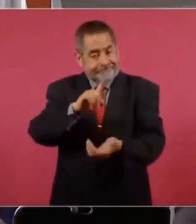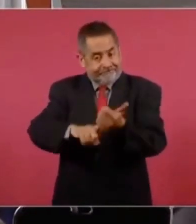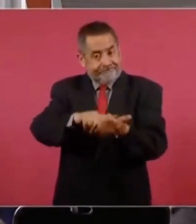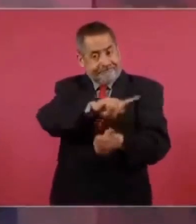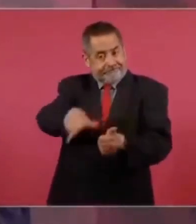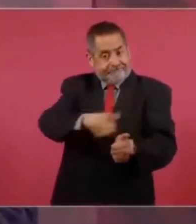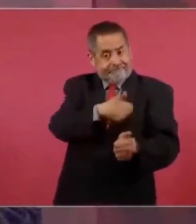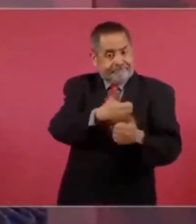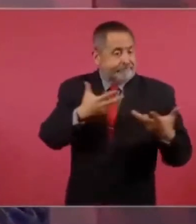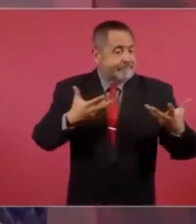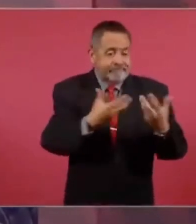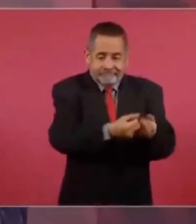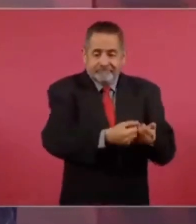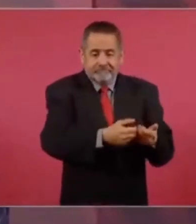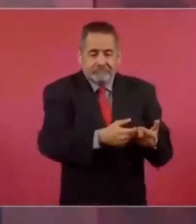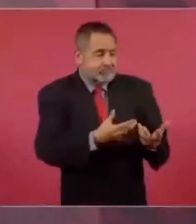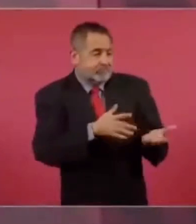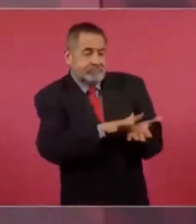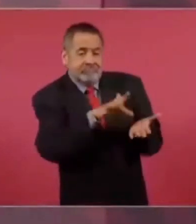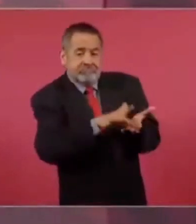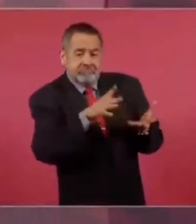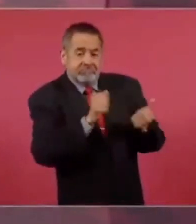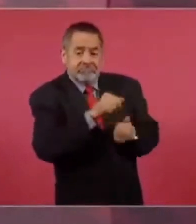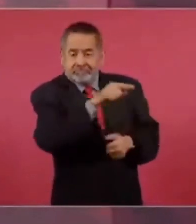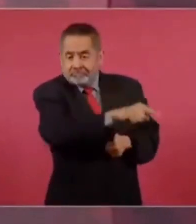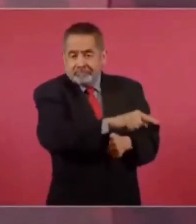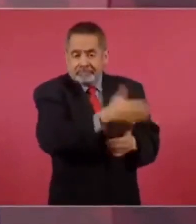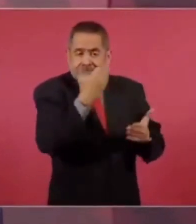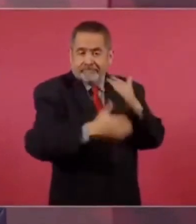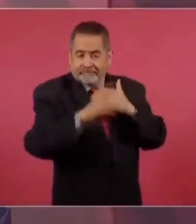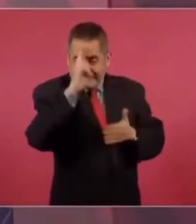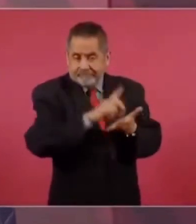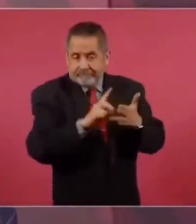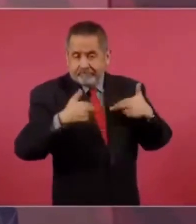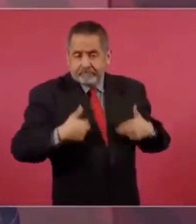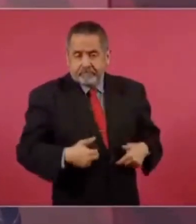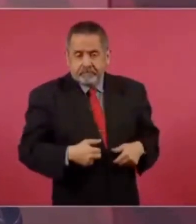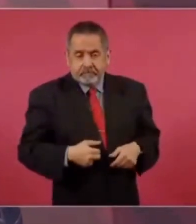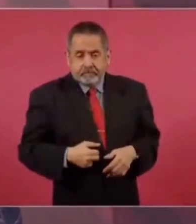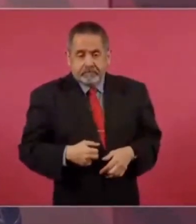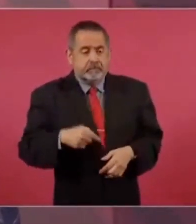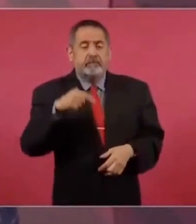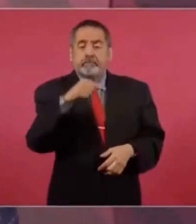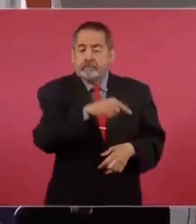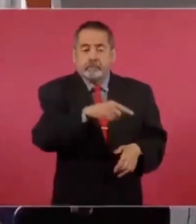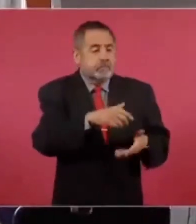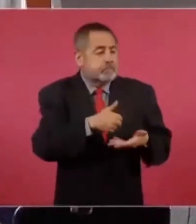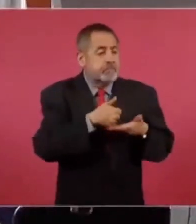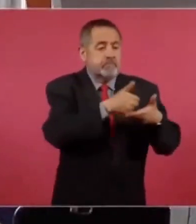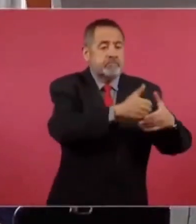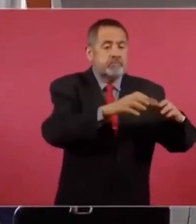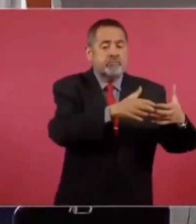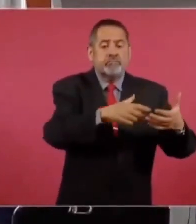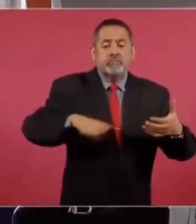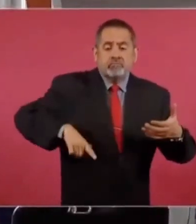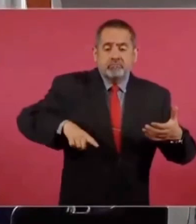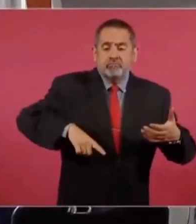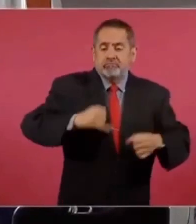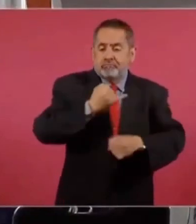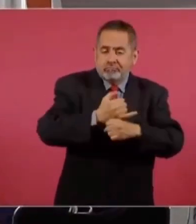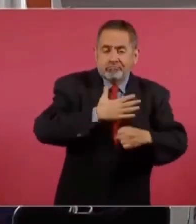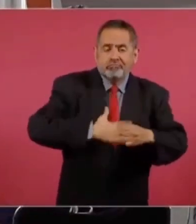¿Qué hacían? ¿Cómo le ayudaban al régimen de opresión, de